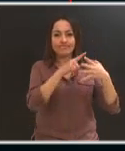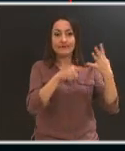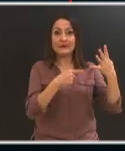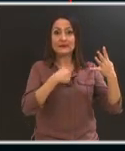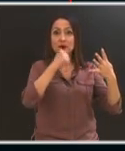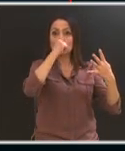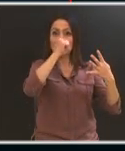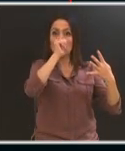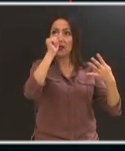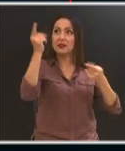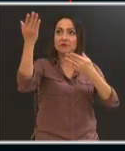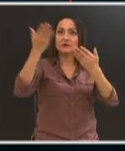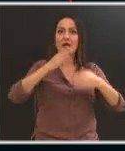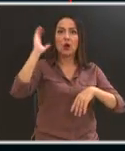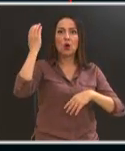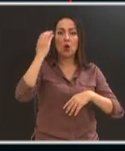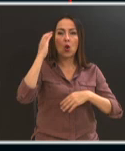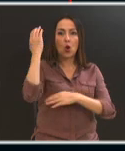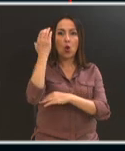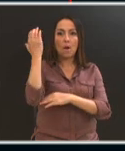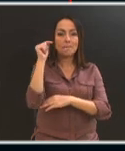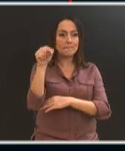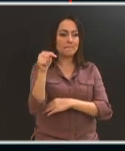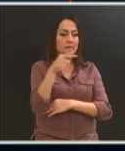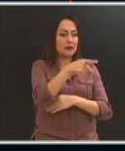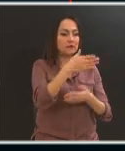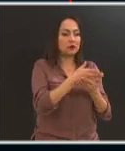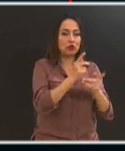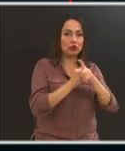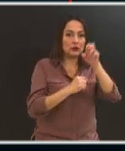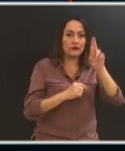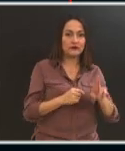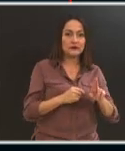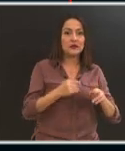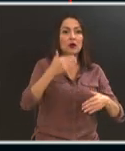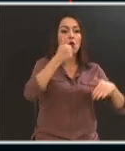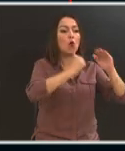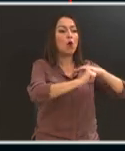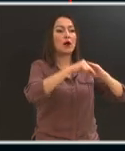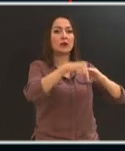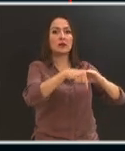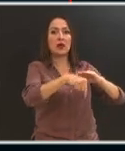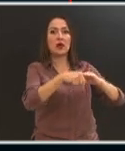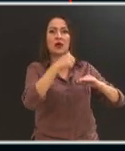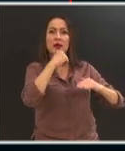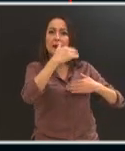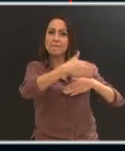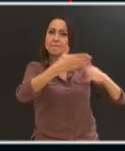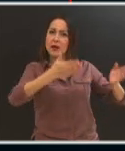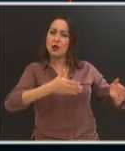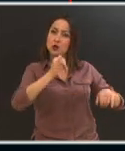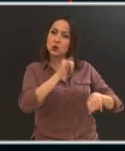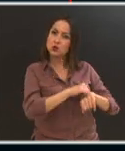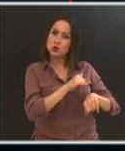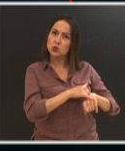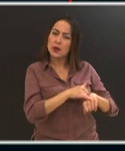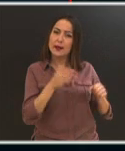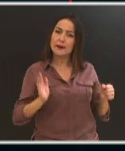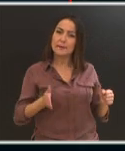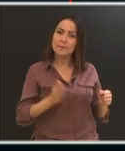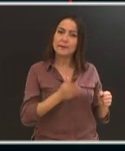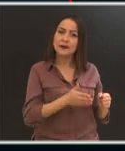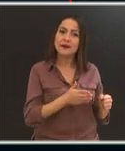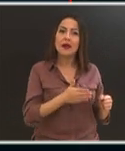droga desde Colombia, ingresaban por la frontera costarricense, almacenaban la droga en unas empacadoras de yuca y piña,